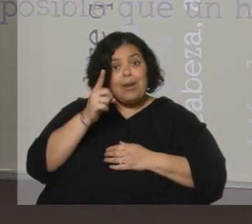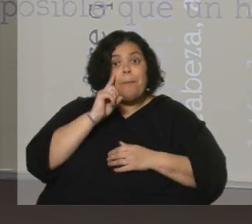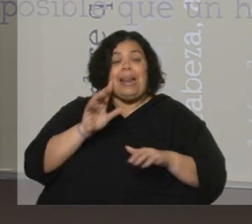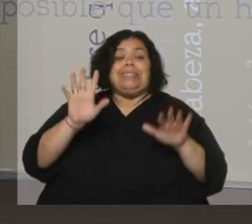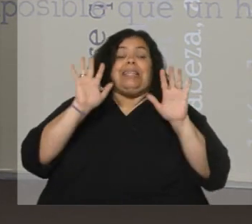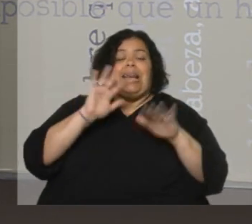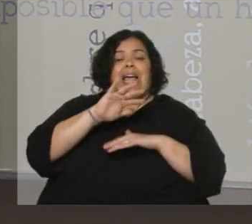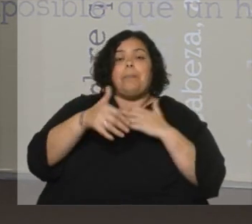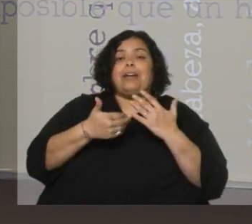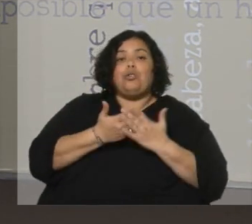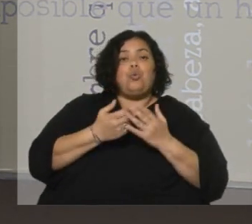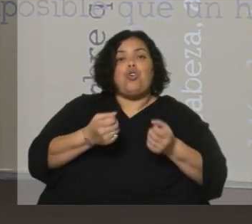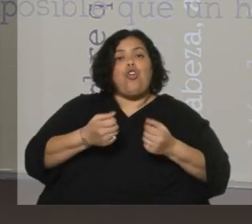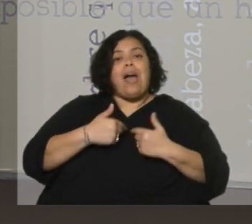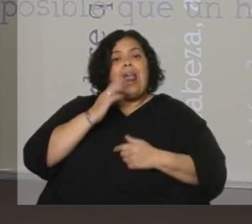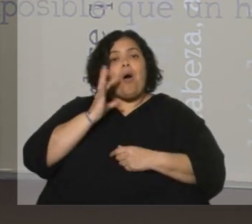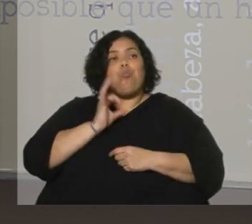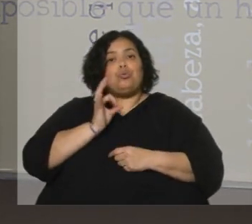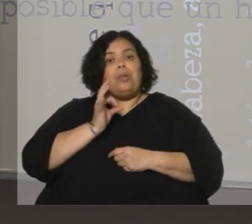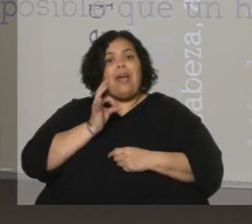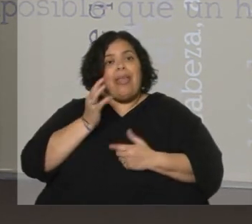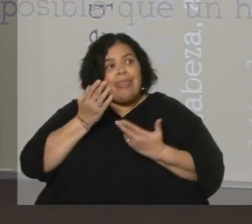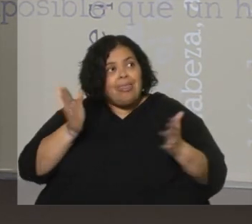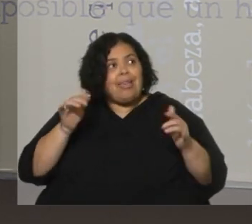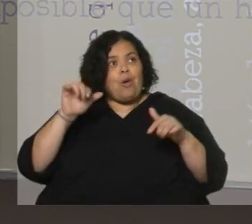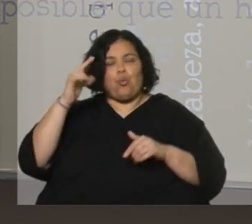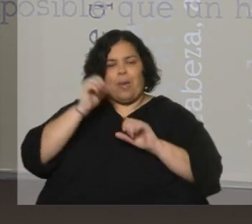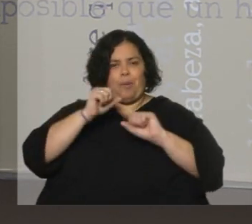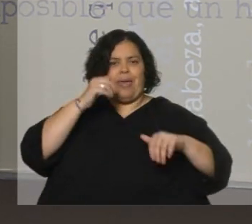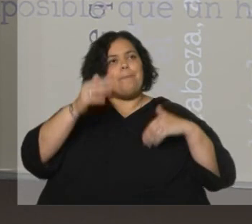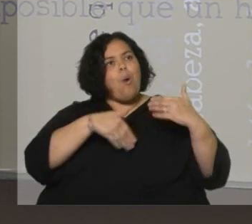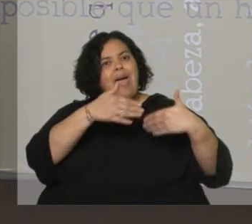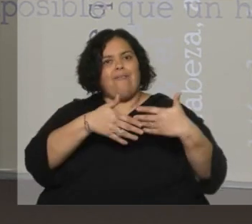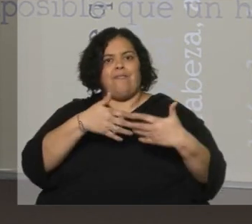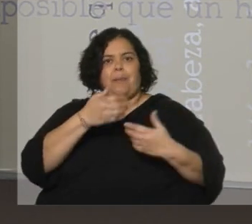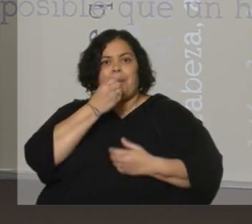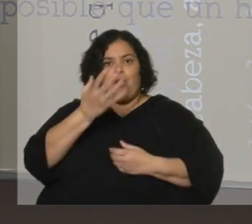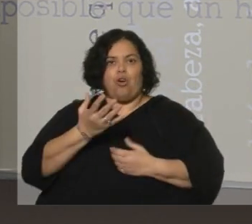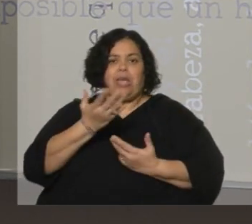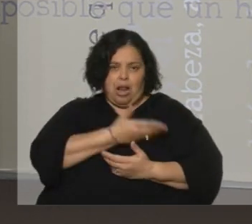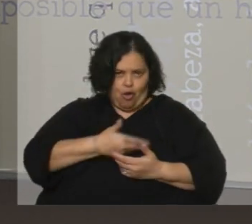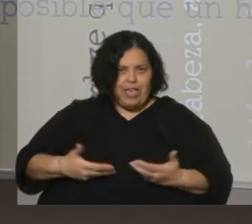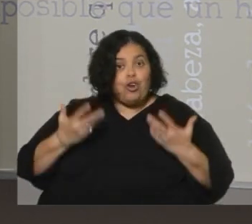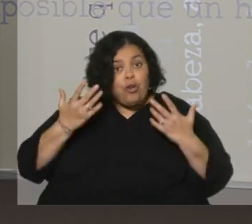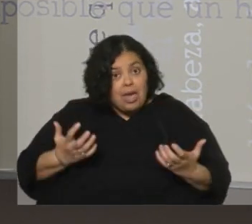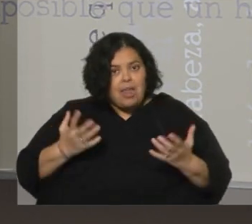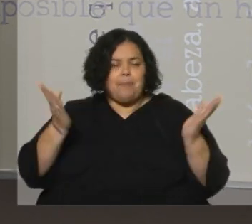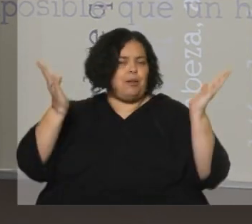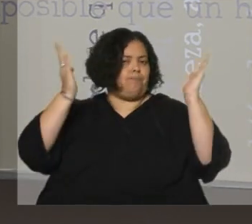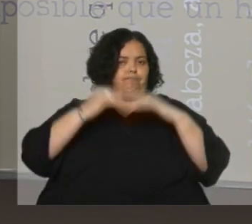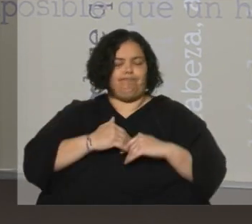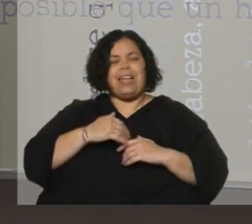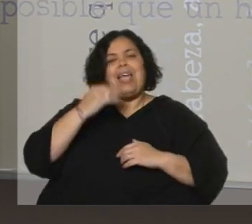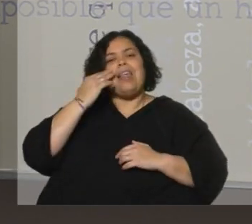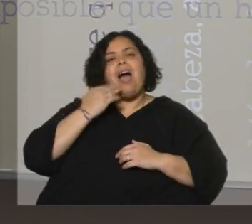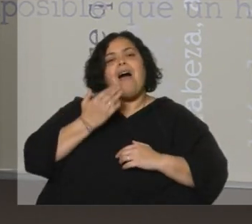ha permitido lograr movernos de la manera que por lo menos el gobierno ha intentado hacerlo nosotros en la en abril Tuvimos